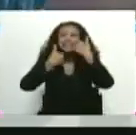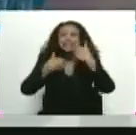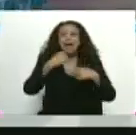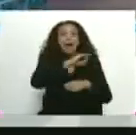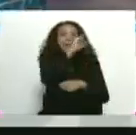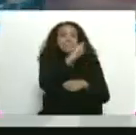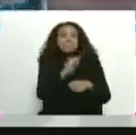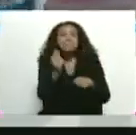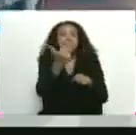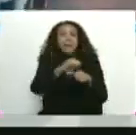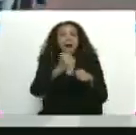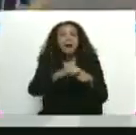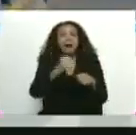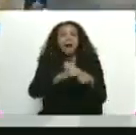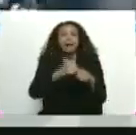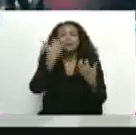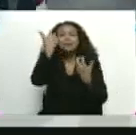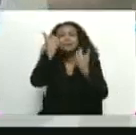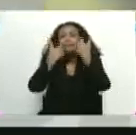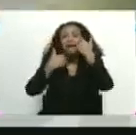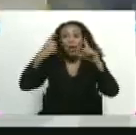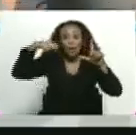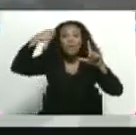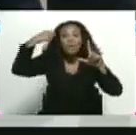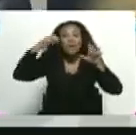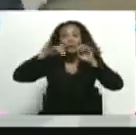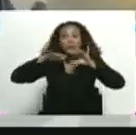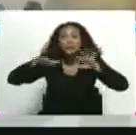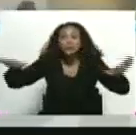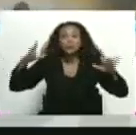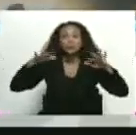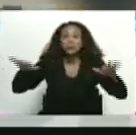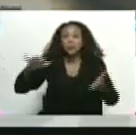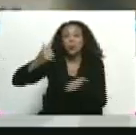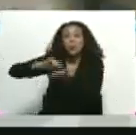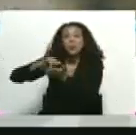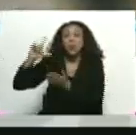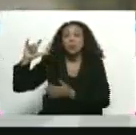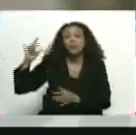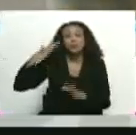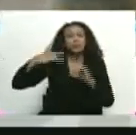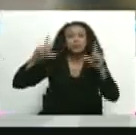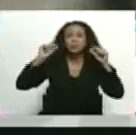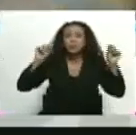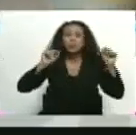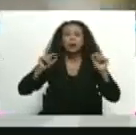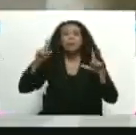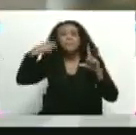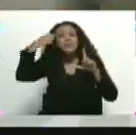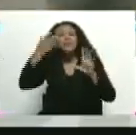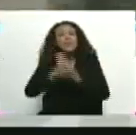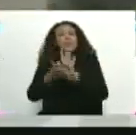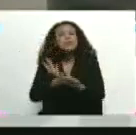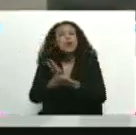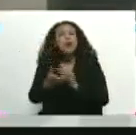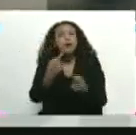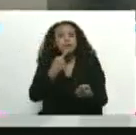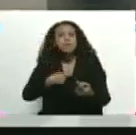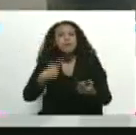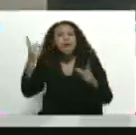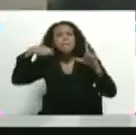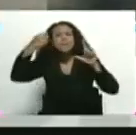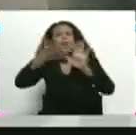maracaibero. ¿Ah? Por ahí hay un video que ha corrido full. ¿Ustedes saben qué pasó con ese video? Muchachos,